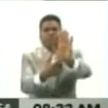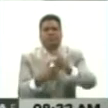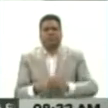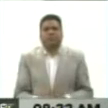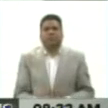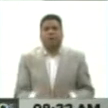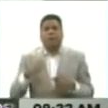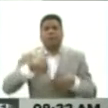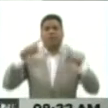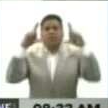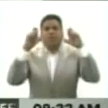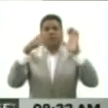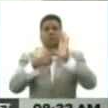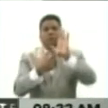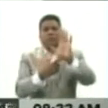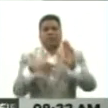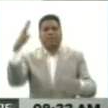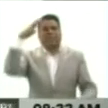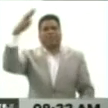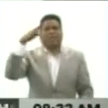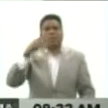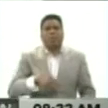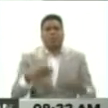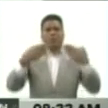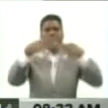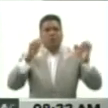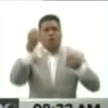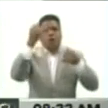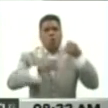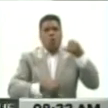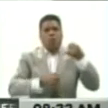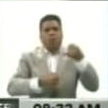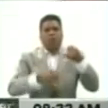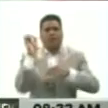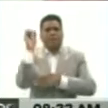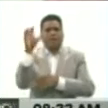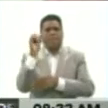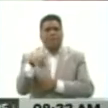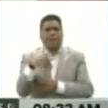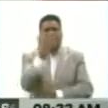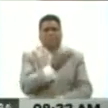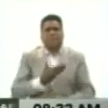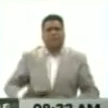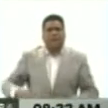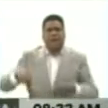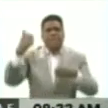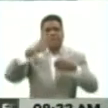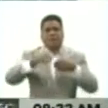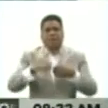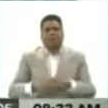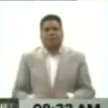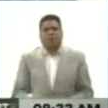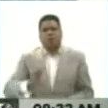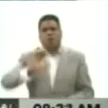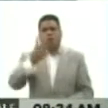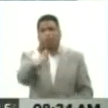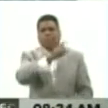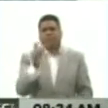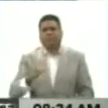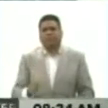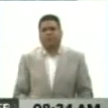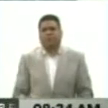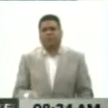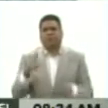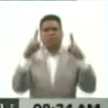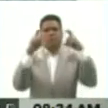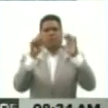Mi foto con Chávez saludándome en la apertura de su última campaña presidencial en Maracay. Otros compañeros también nos